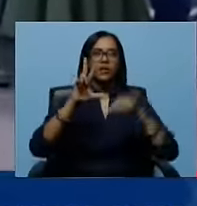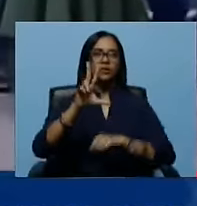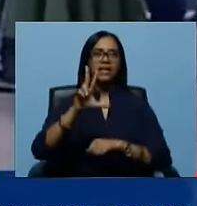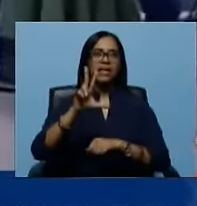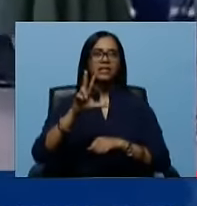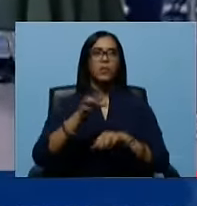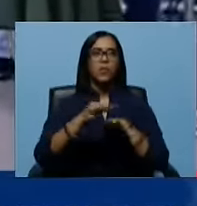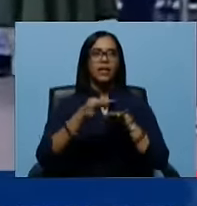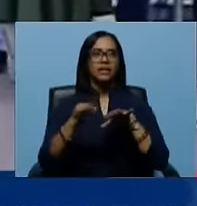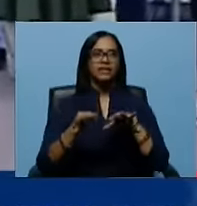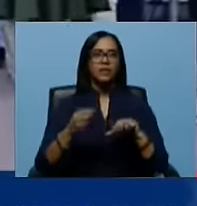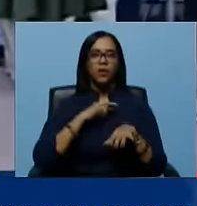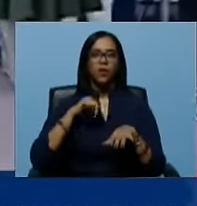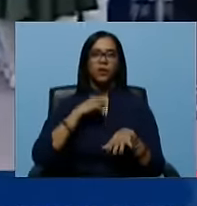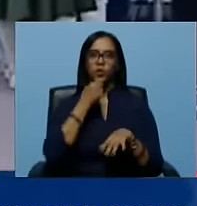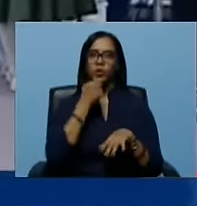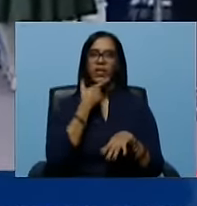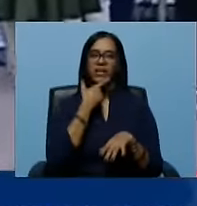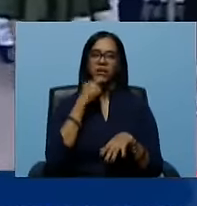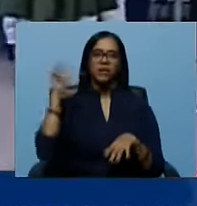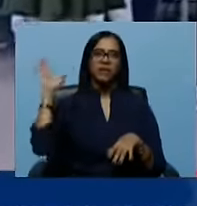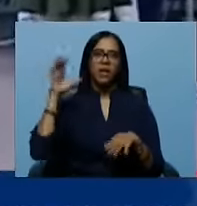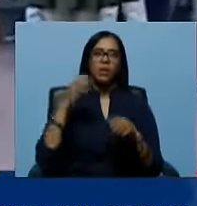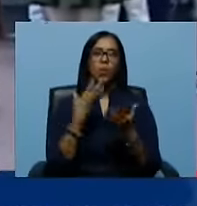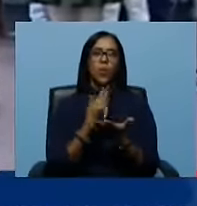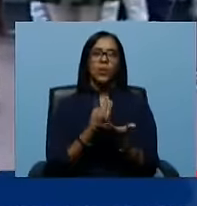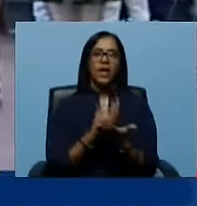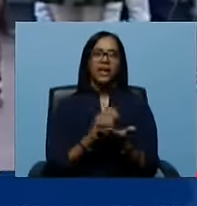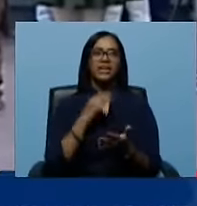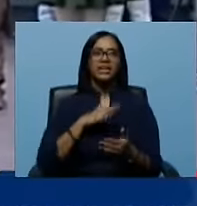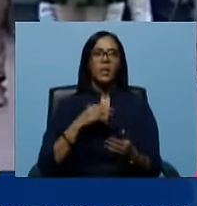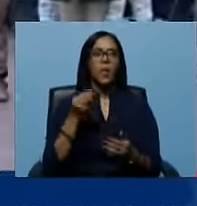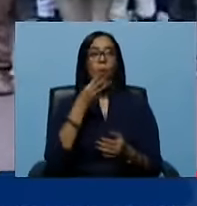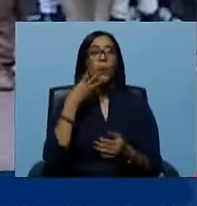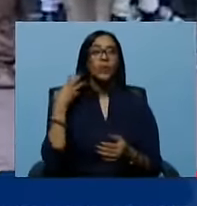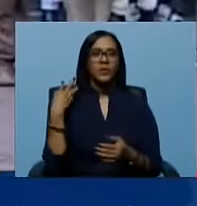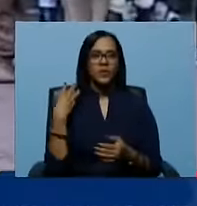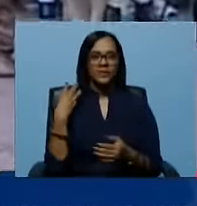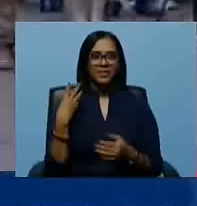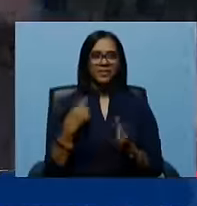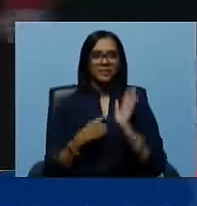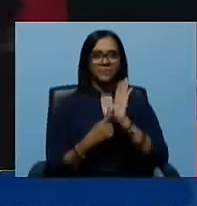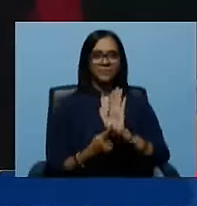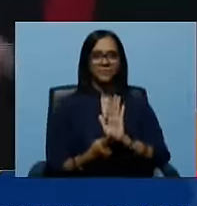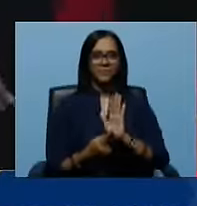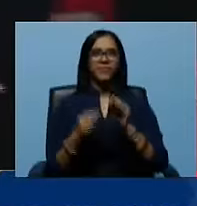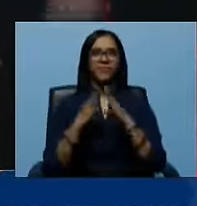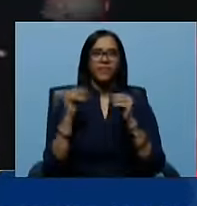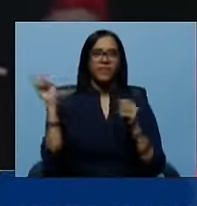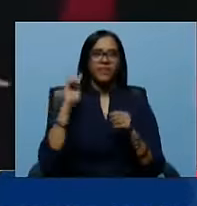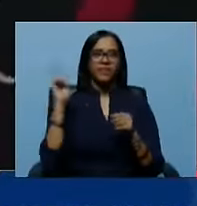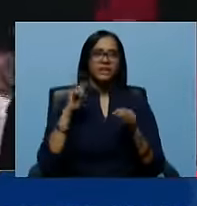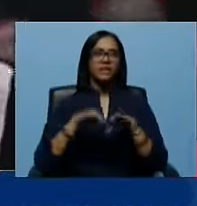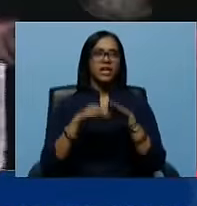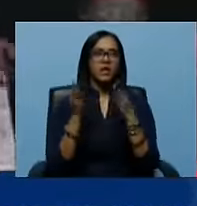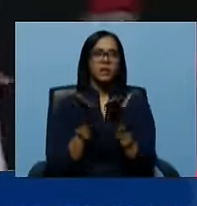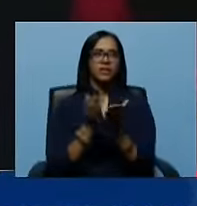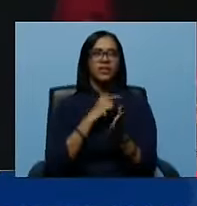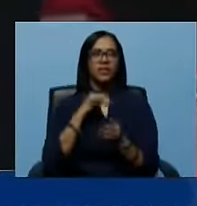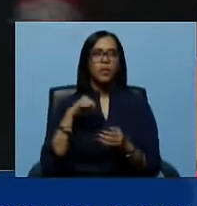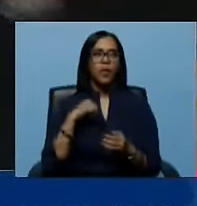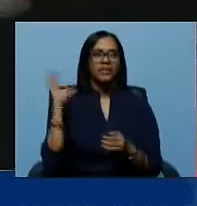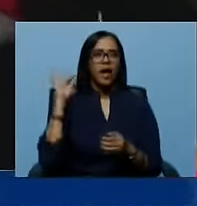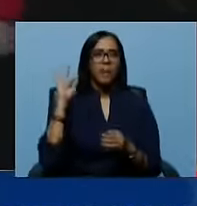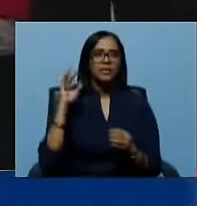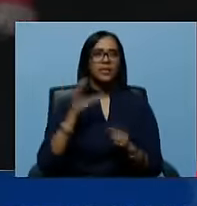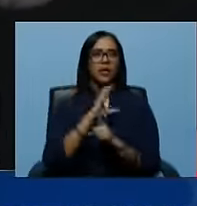que conforman nuestro lindo estado Monagas, y estamos orgullosos de presentarles a toda Venezuela y al mundo nuestras